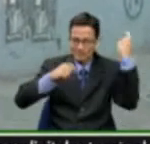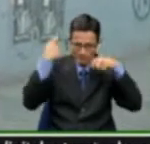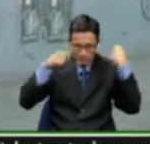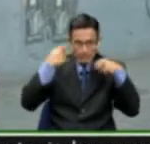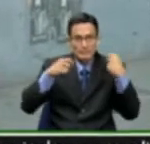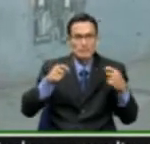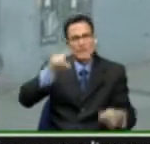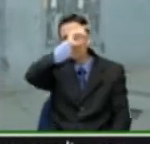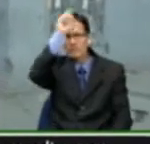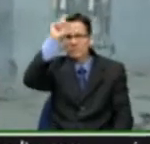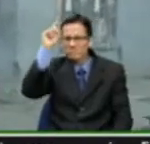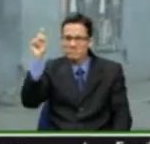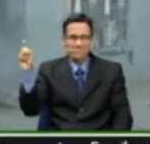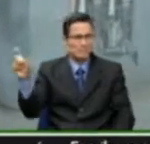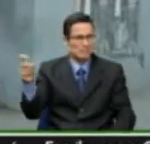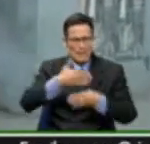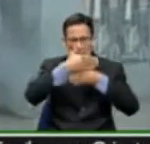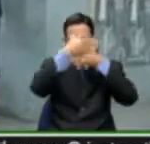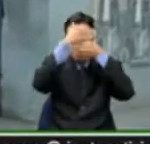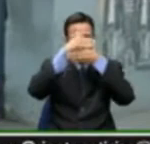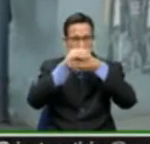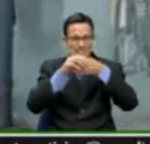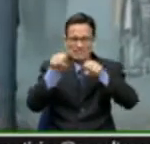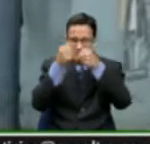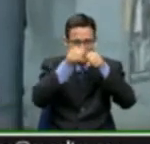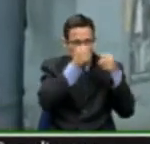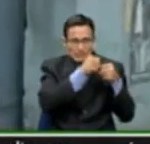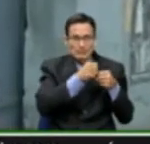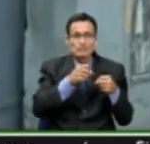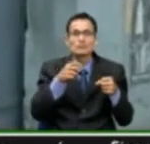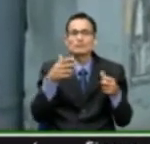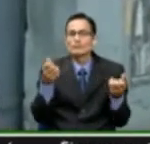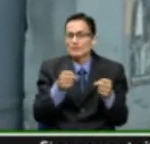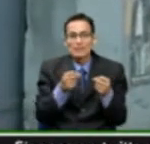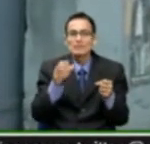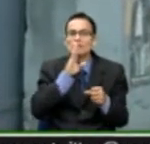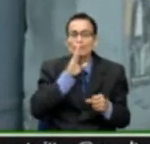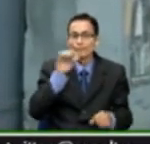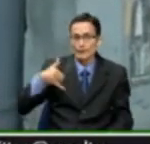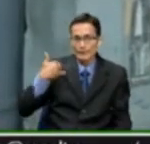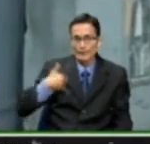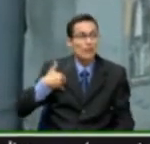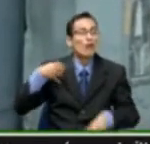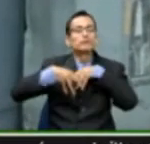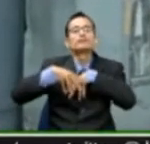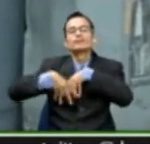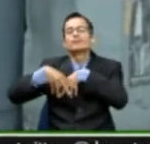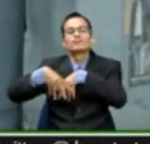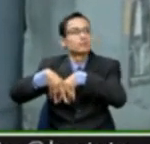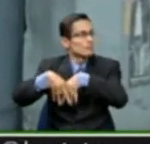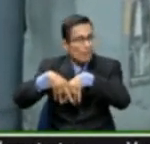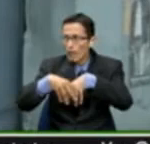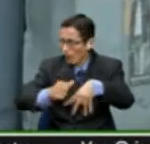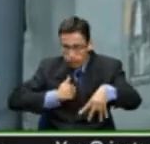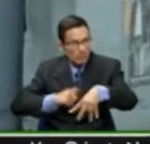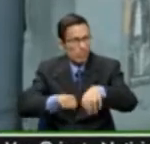zonas, además de las paredes en diferentes viviendas, fueron los que hicieron algunos jóvenes que también participaron de esta movilización. En la marcha también